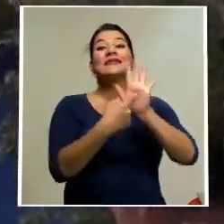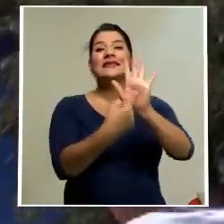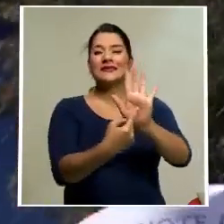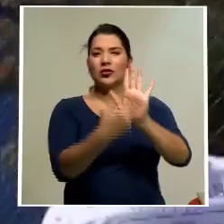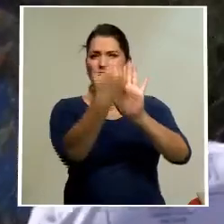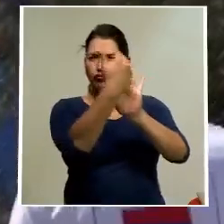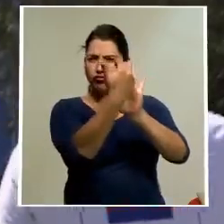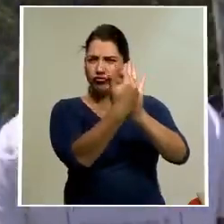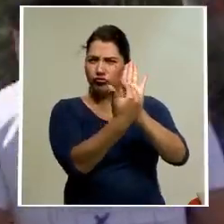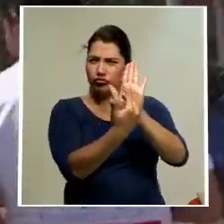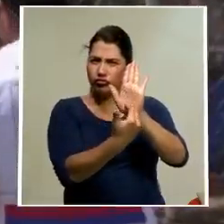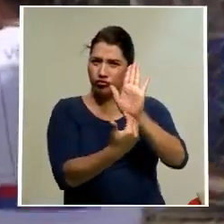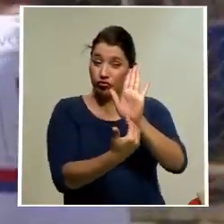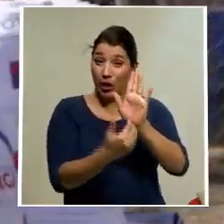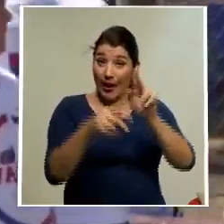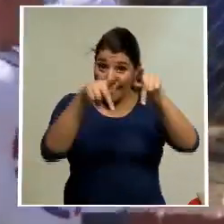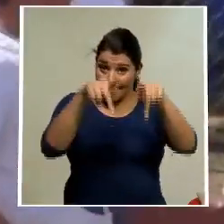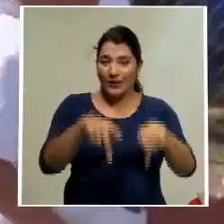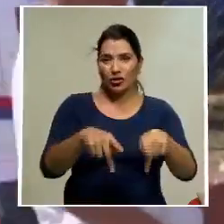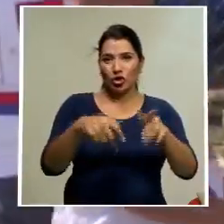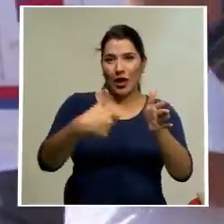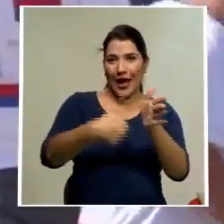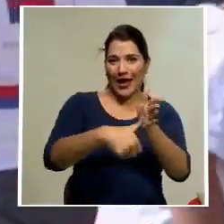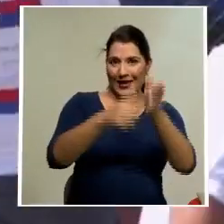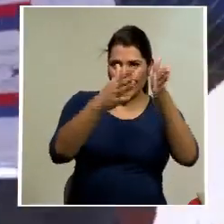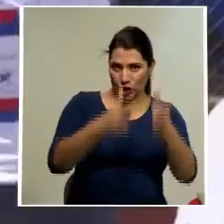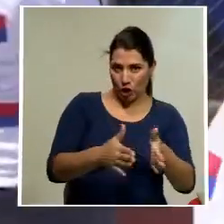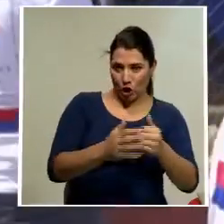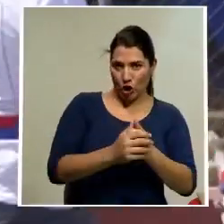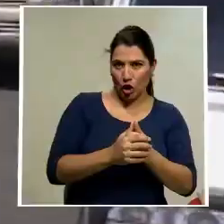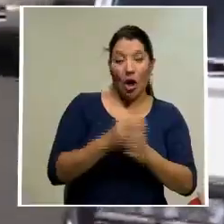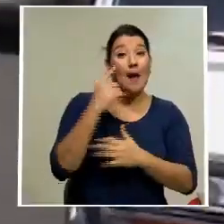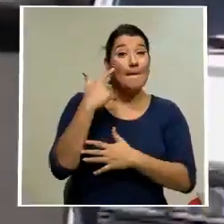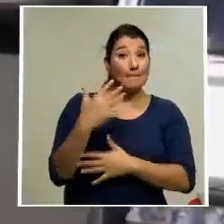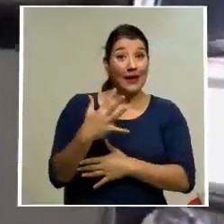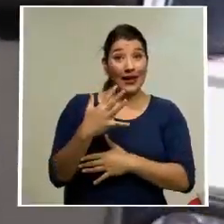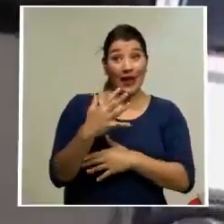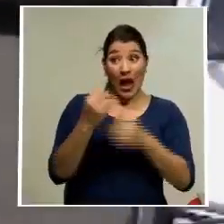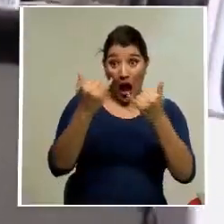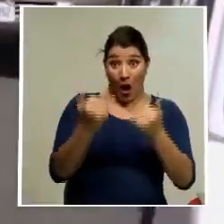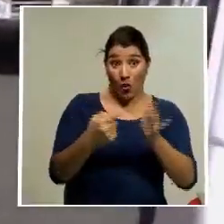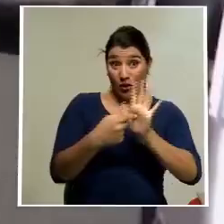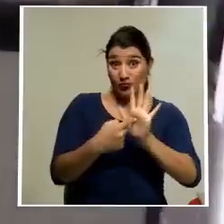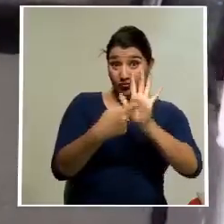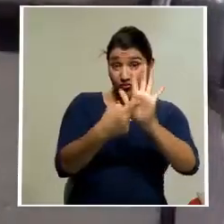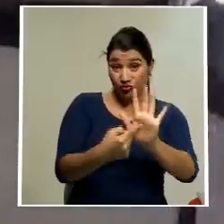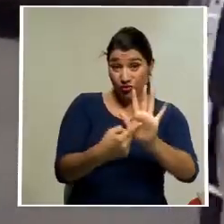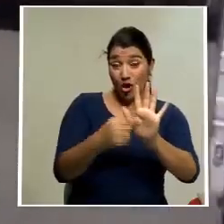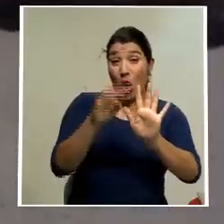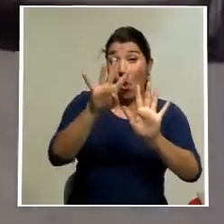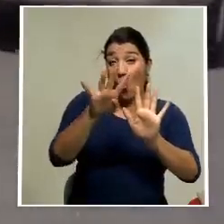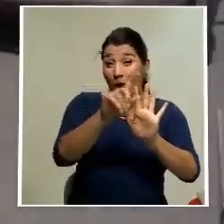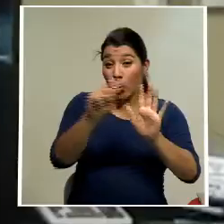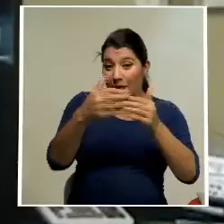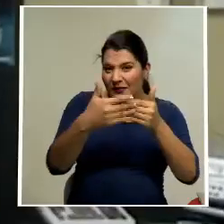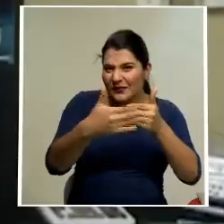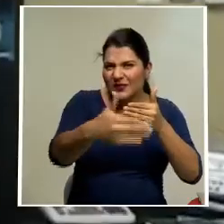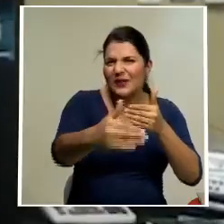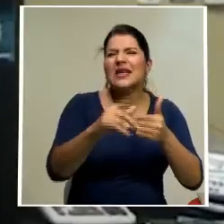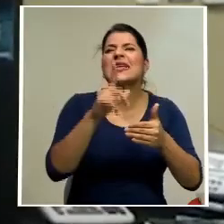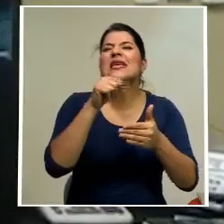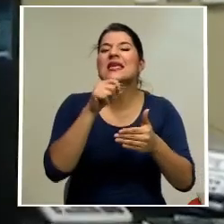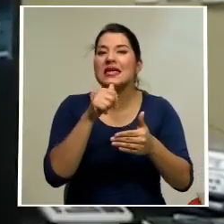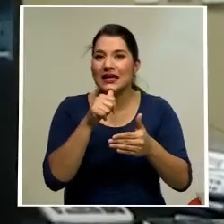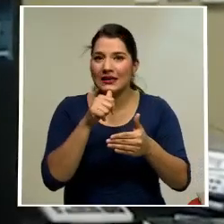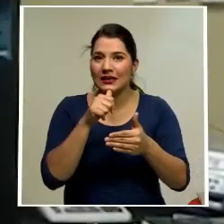provisionales de electores, cuyo fin es difundir durante los próximos 4 meses quiénes están inscritos en el padrón y a